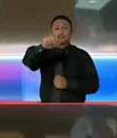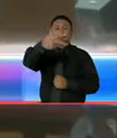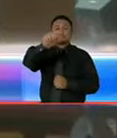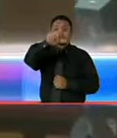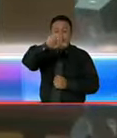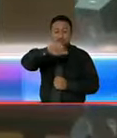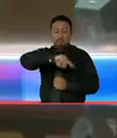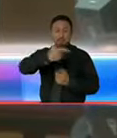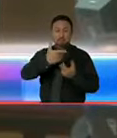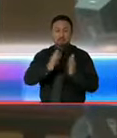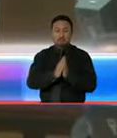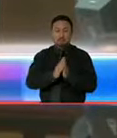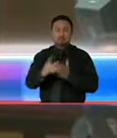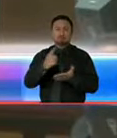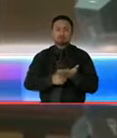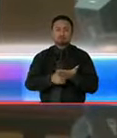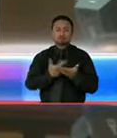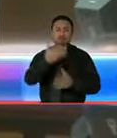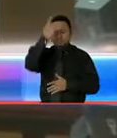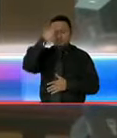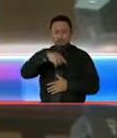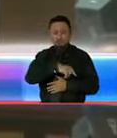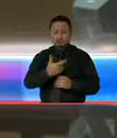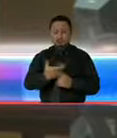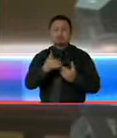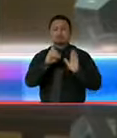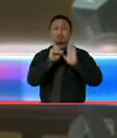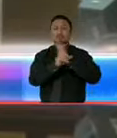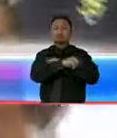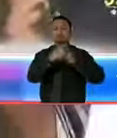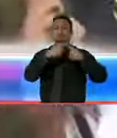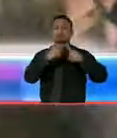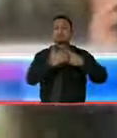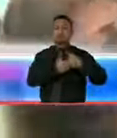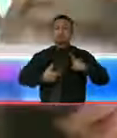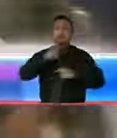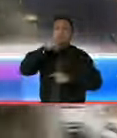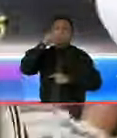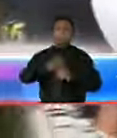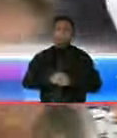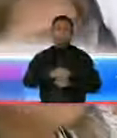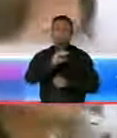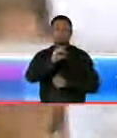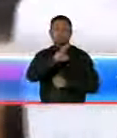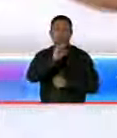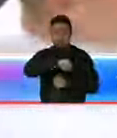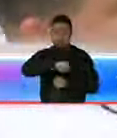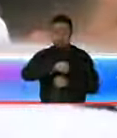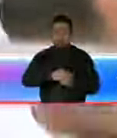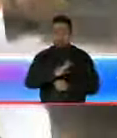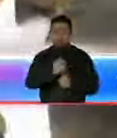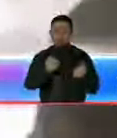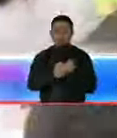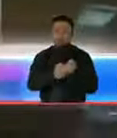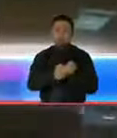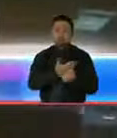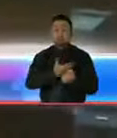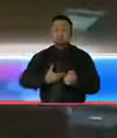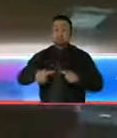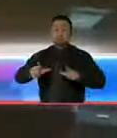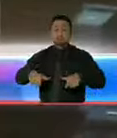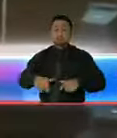se debate en la sesión una resolución de condena a la denuncia presentada por el expresidente Rafael Correa ante la OEA y dar un apoyo al presidente Lenín Moreno.